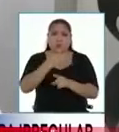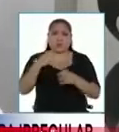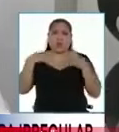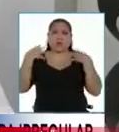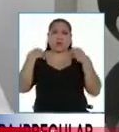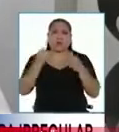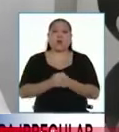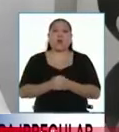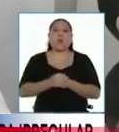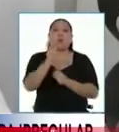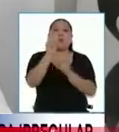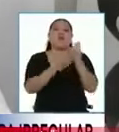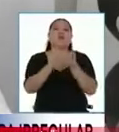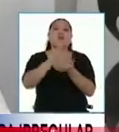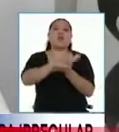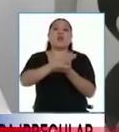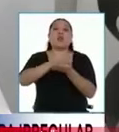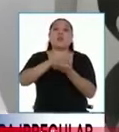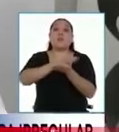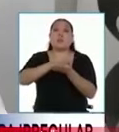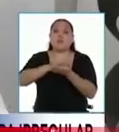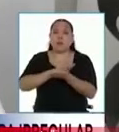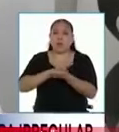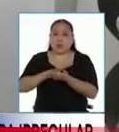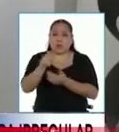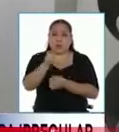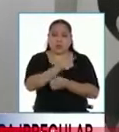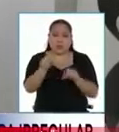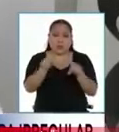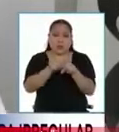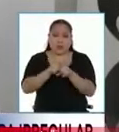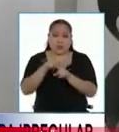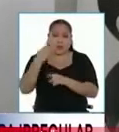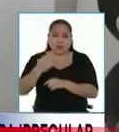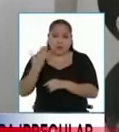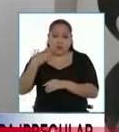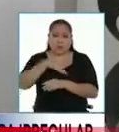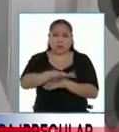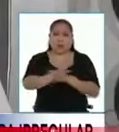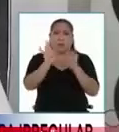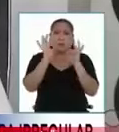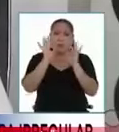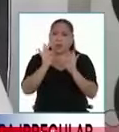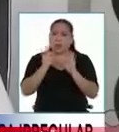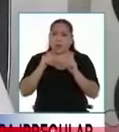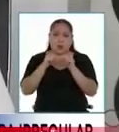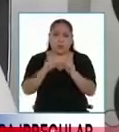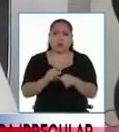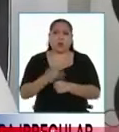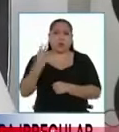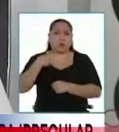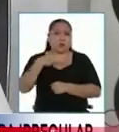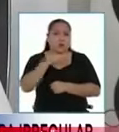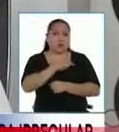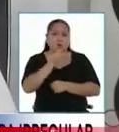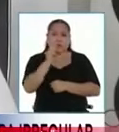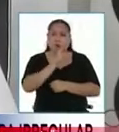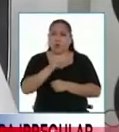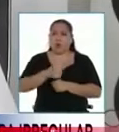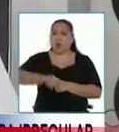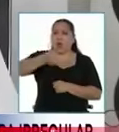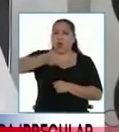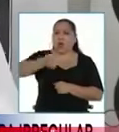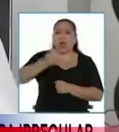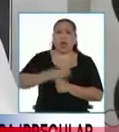de limpieza, que ustedes saben siempre es el personal que está en riesgo permanente. Nosotros no tenemos ningún